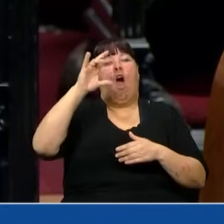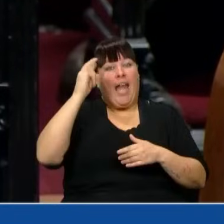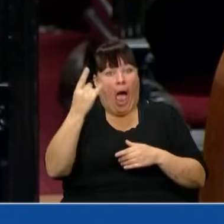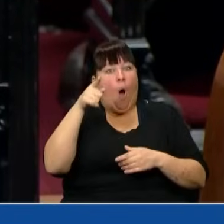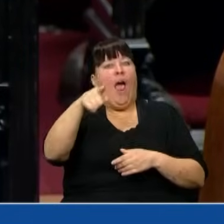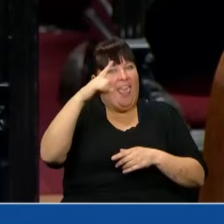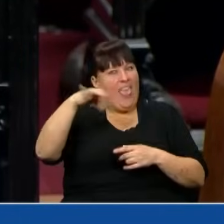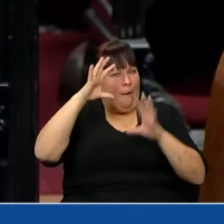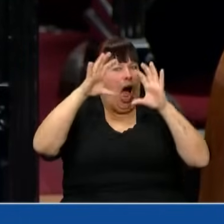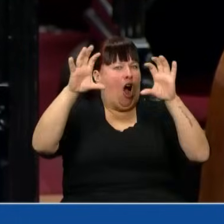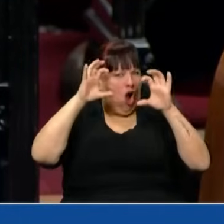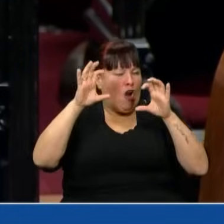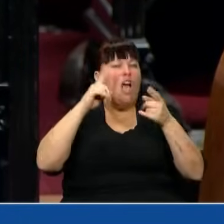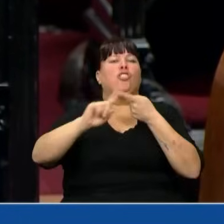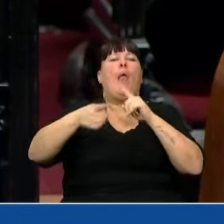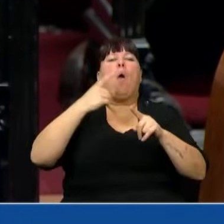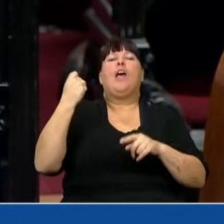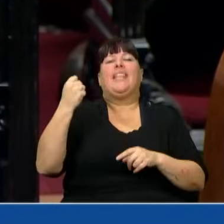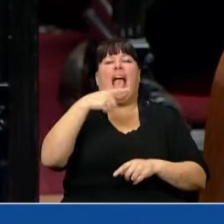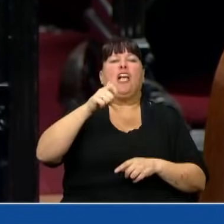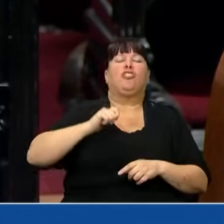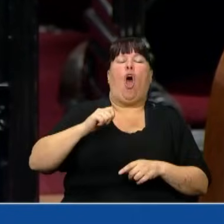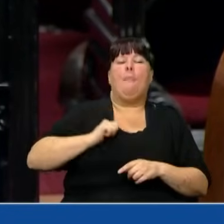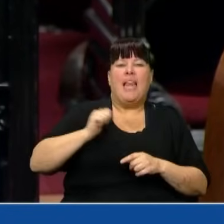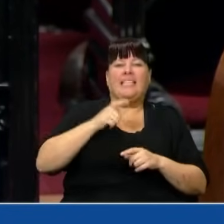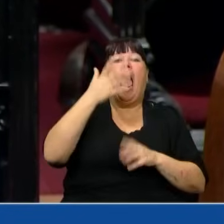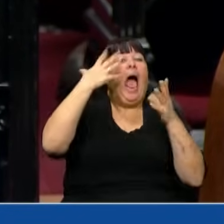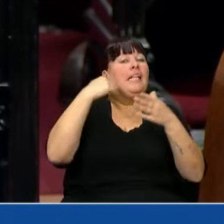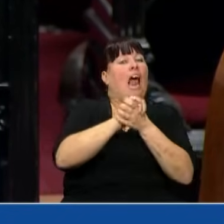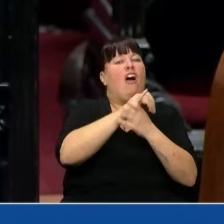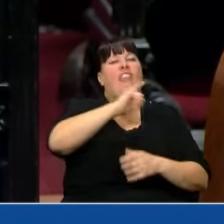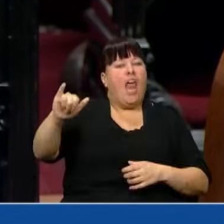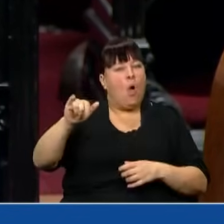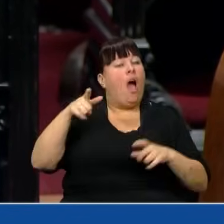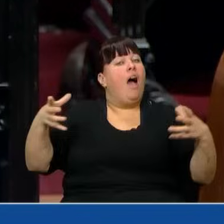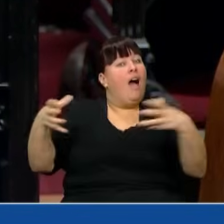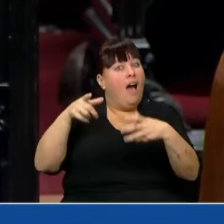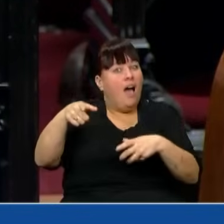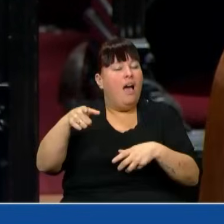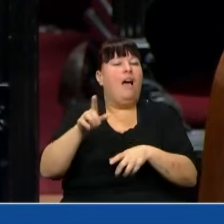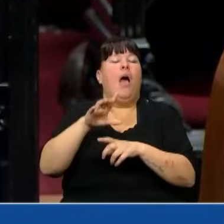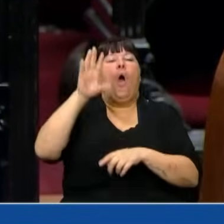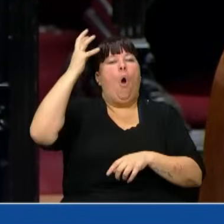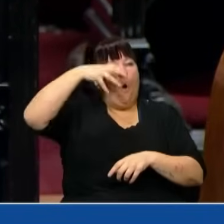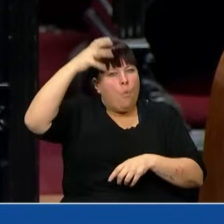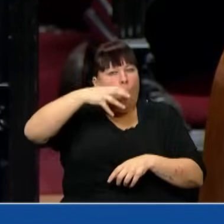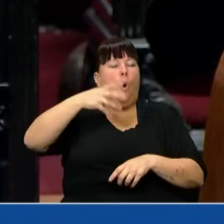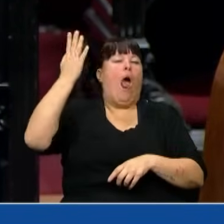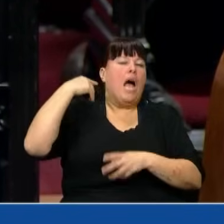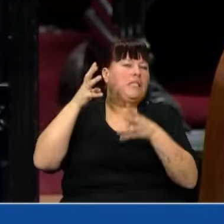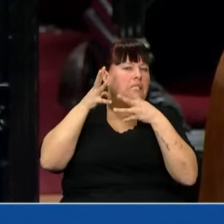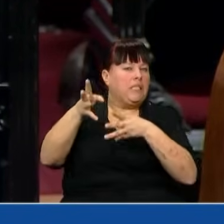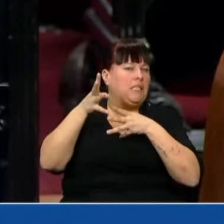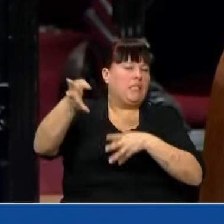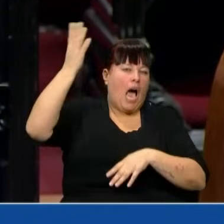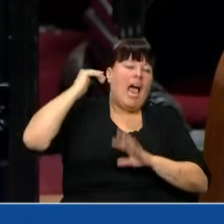que debería acordarse del pacto sindical militar que denunció Alfonsín. Es la casta que Patricia Bullrich viene